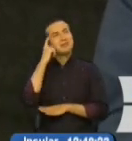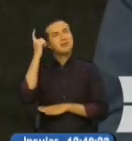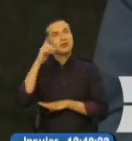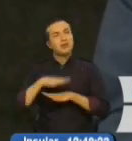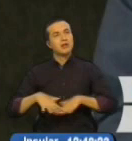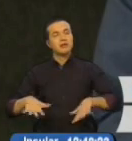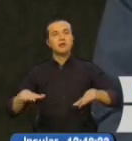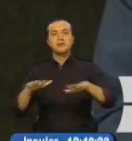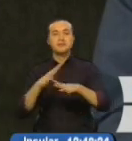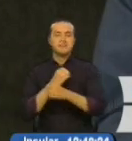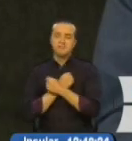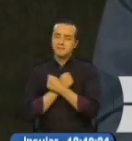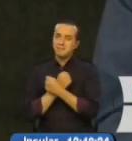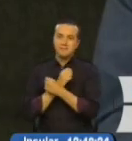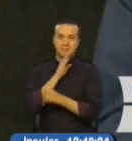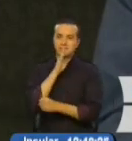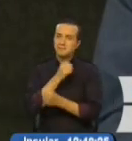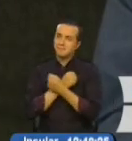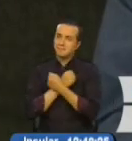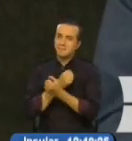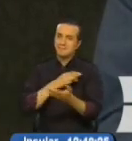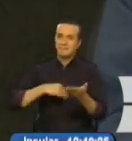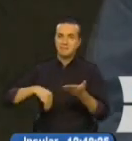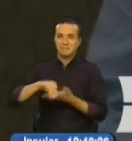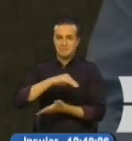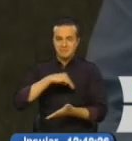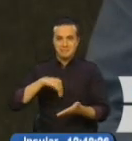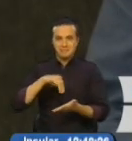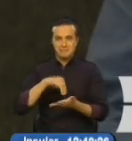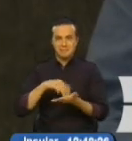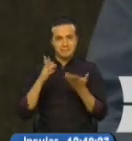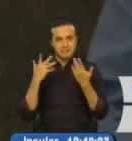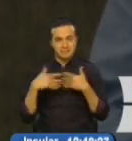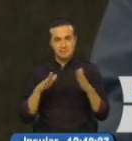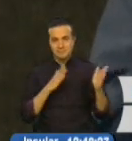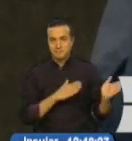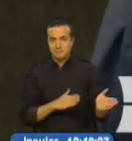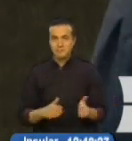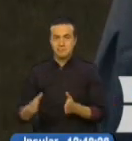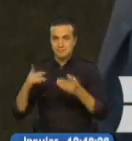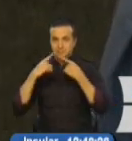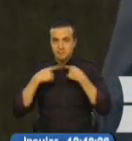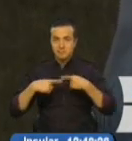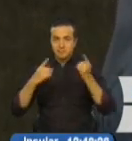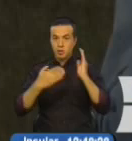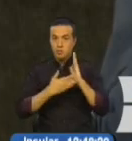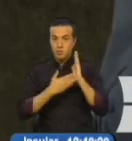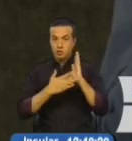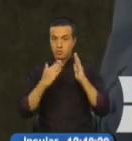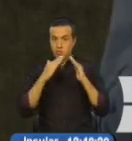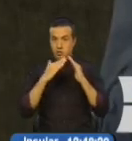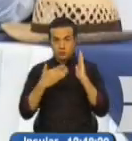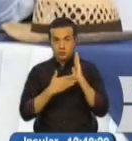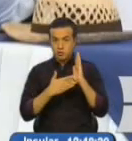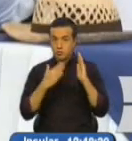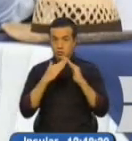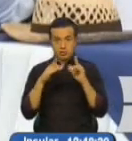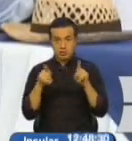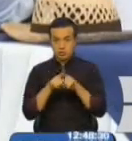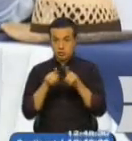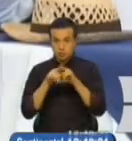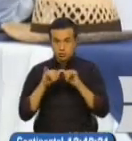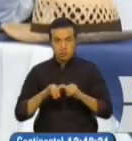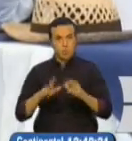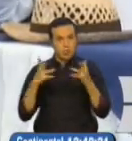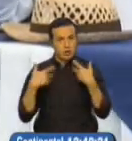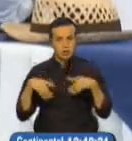es la querida, siempre querida Manabí. Hemos conseguido reproducir este modelo de casa. Queridos amigos, por